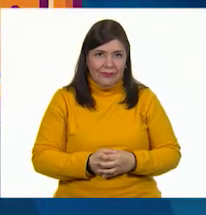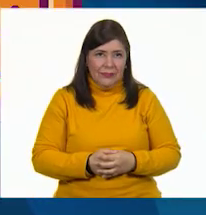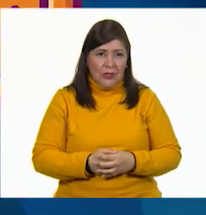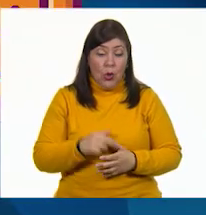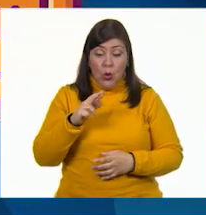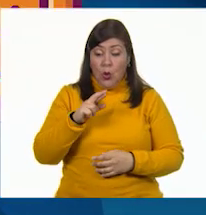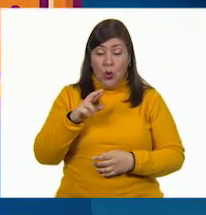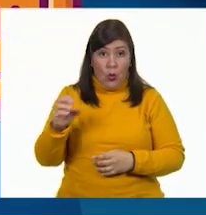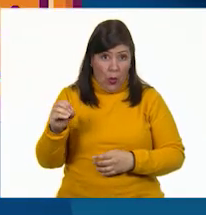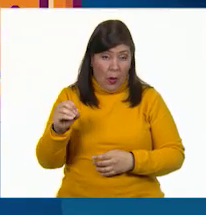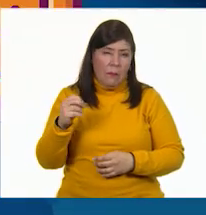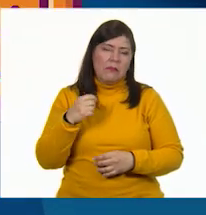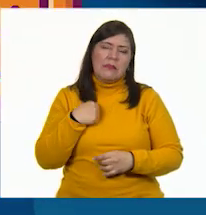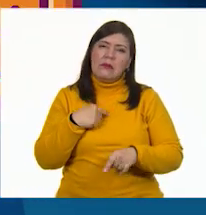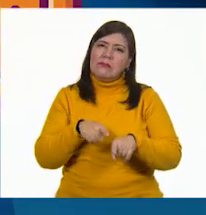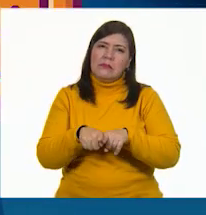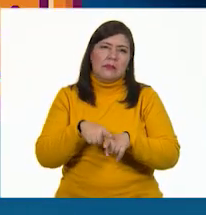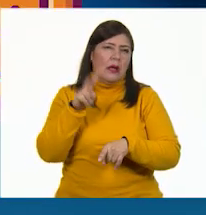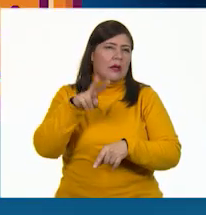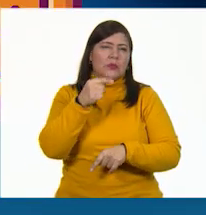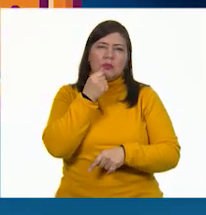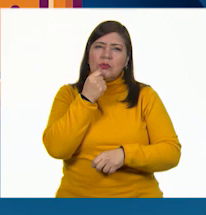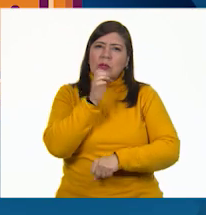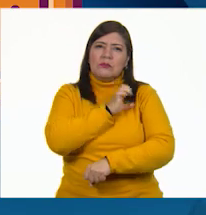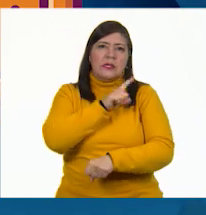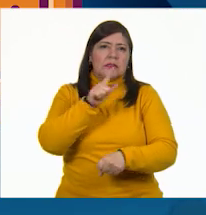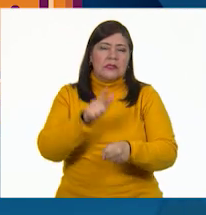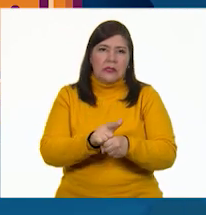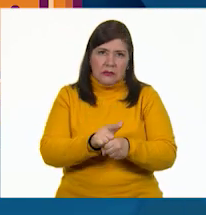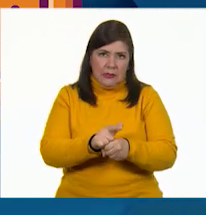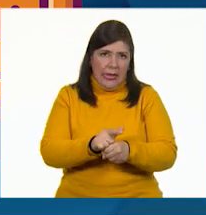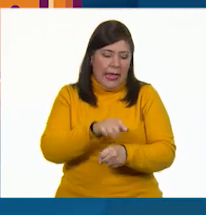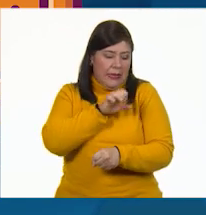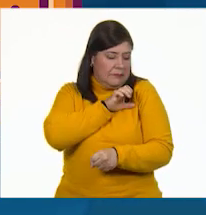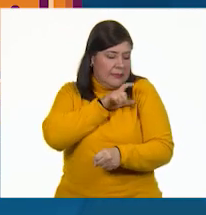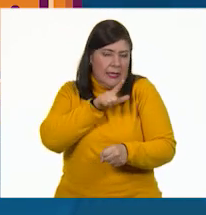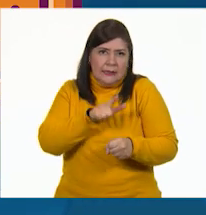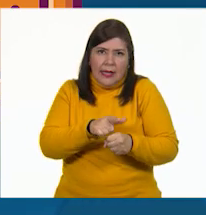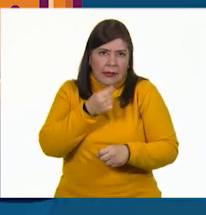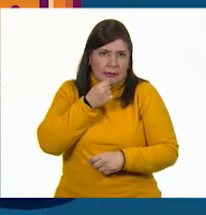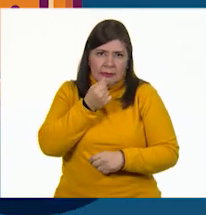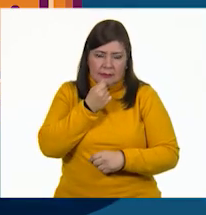Rodrigo es un niño especial. Un niño especial.